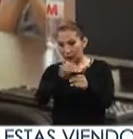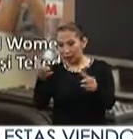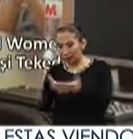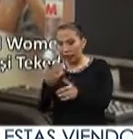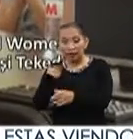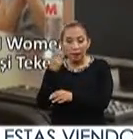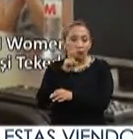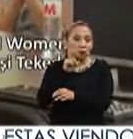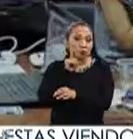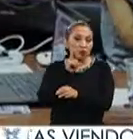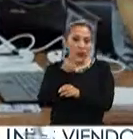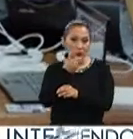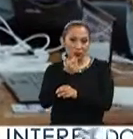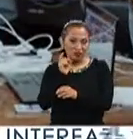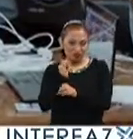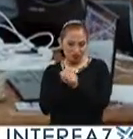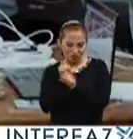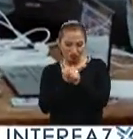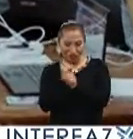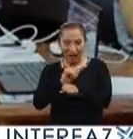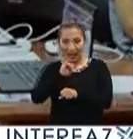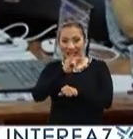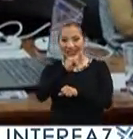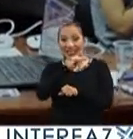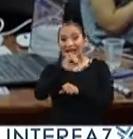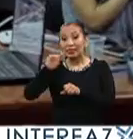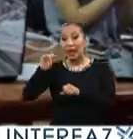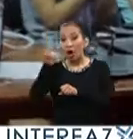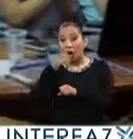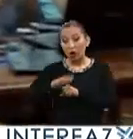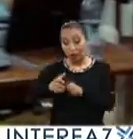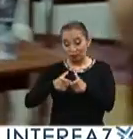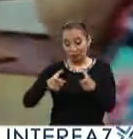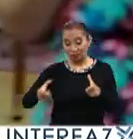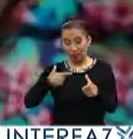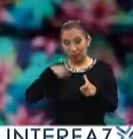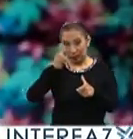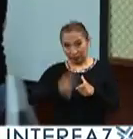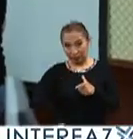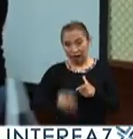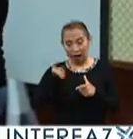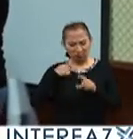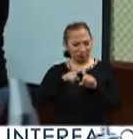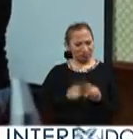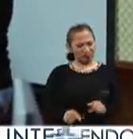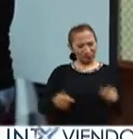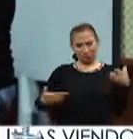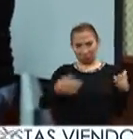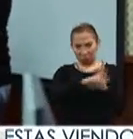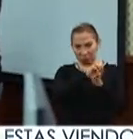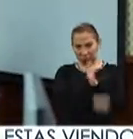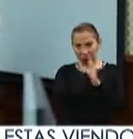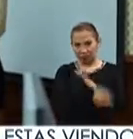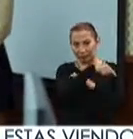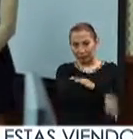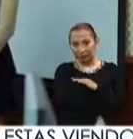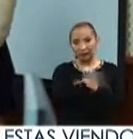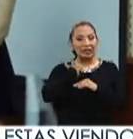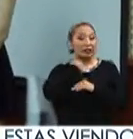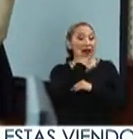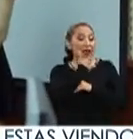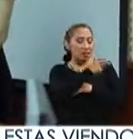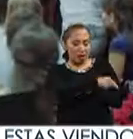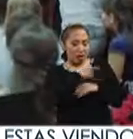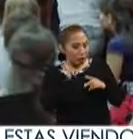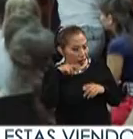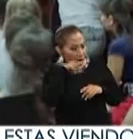de investigadores en el campo de ingeniería y tecnología. Realidad que contrasta, por ejemplo, con el Reino